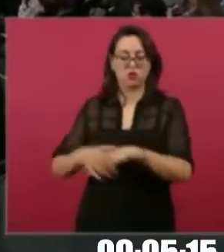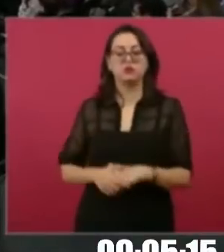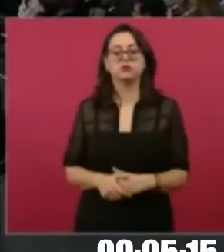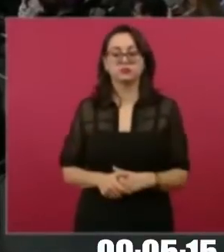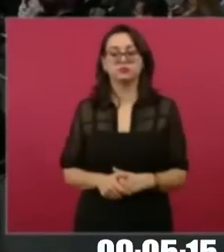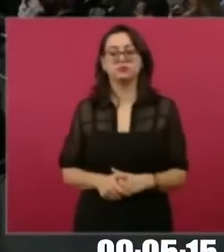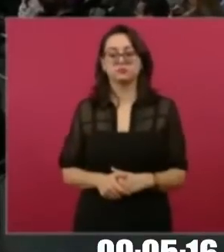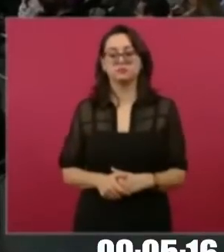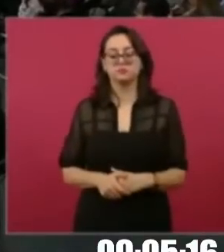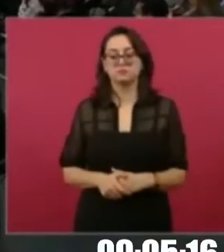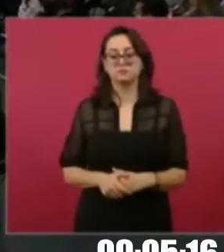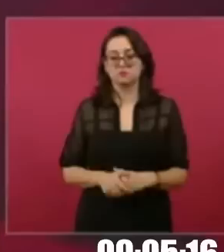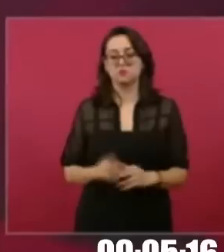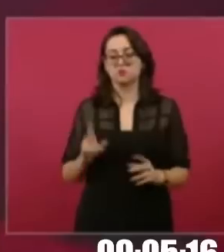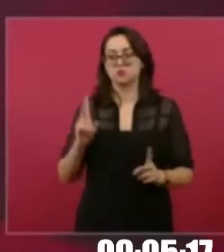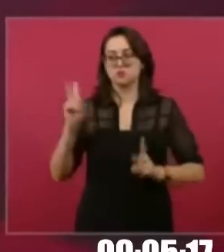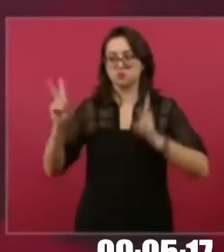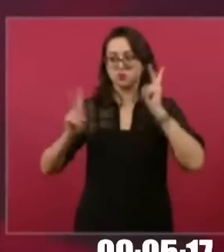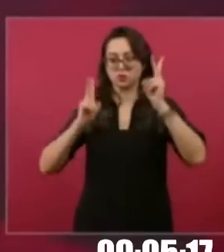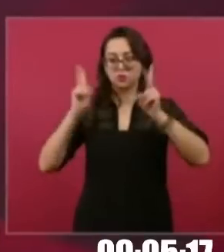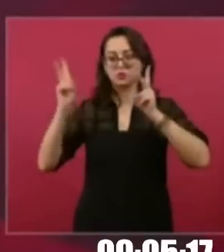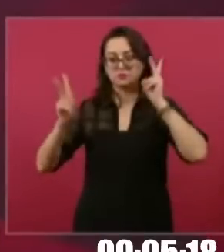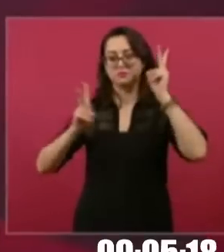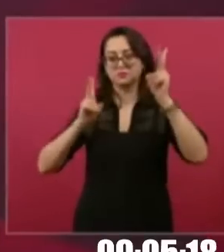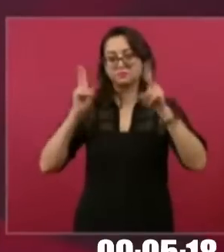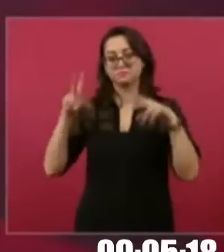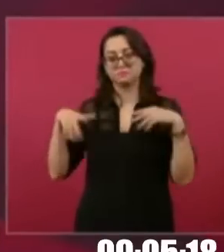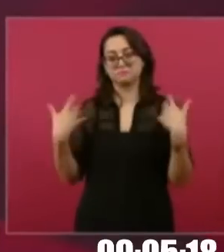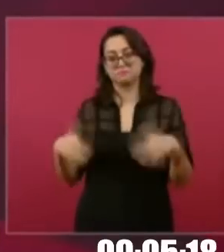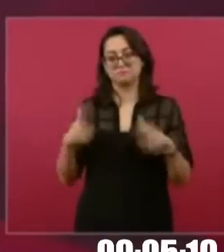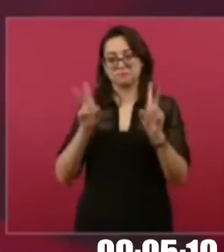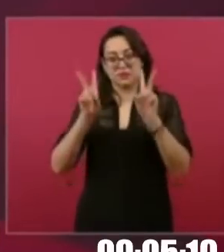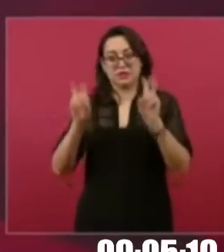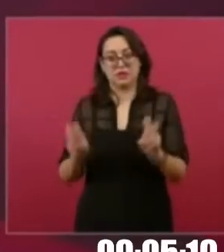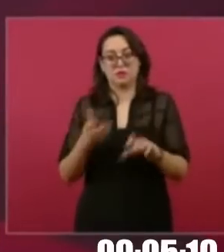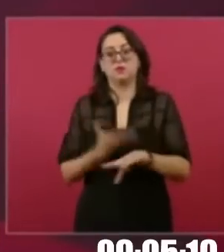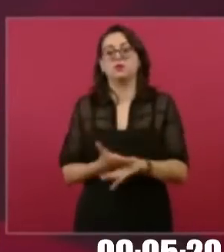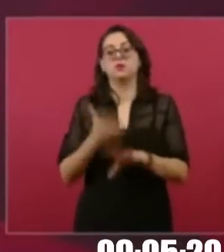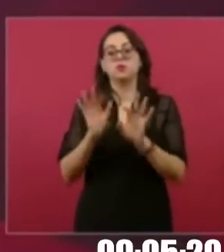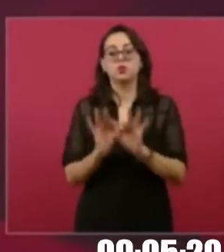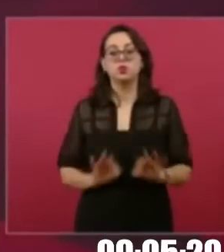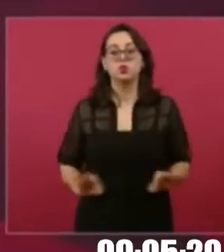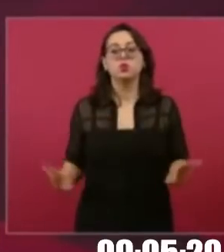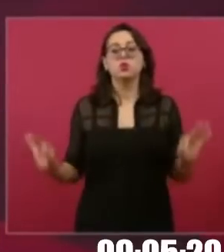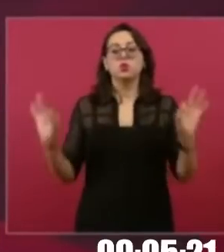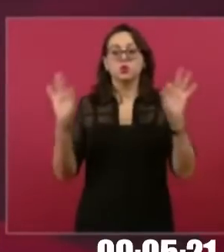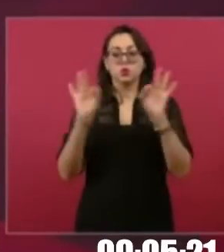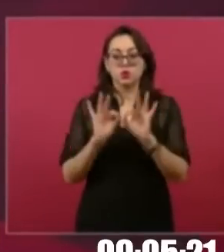pues un asunto muy importante yo considero